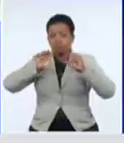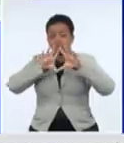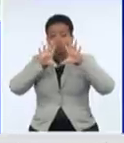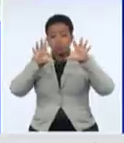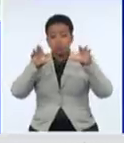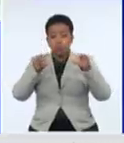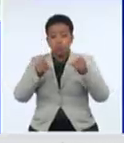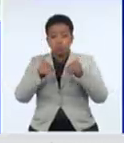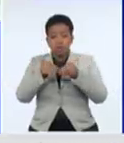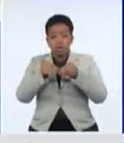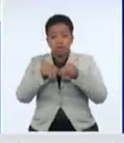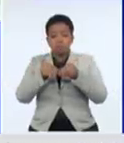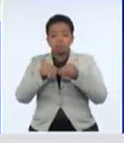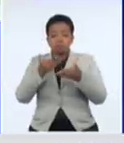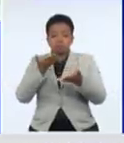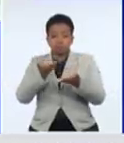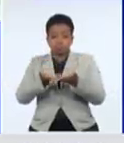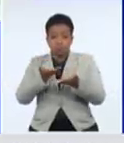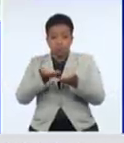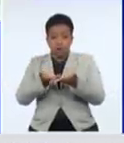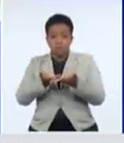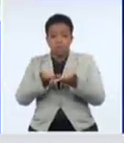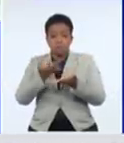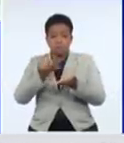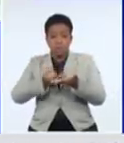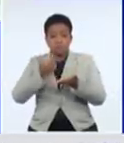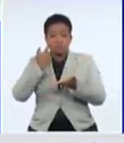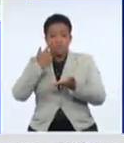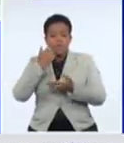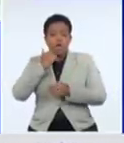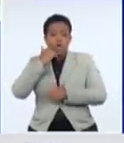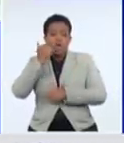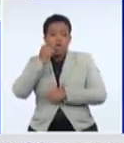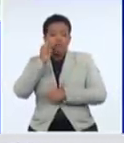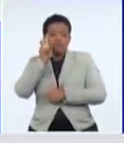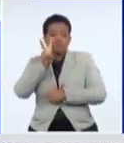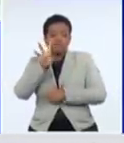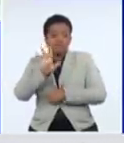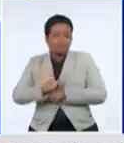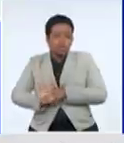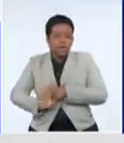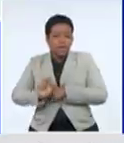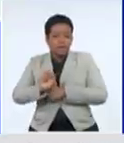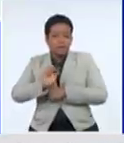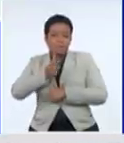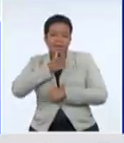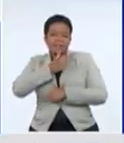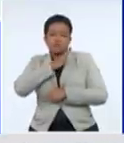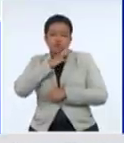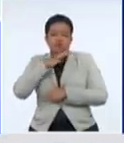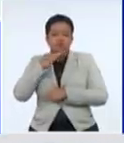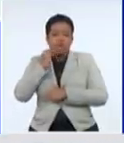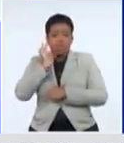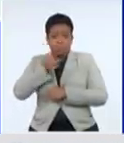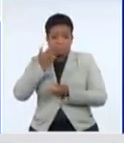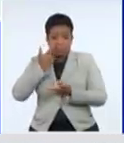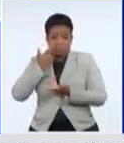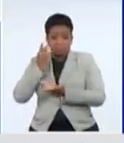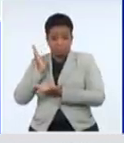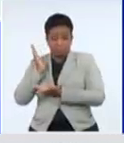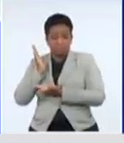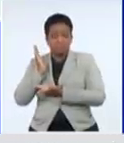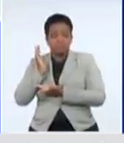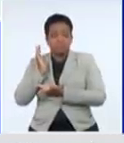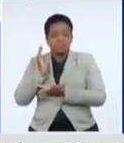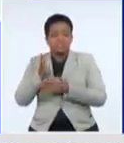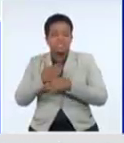realizadas, ese lo que está pintado del color ese medio rosado ahí, que es el